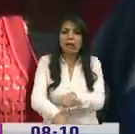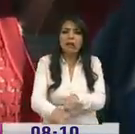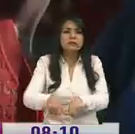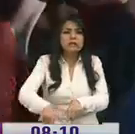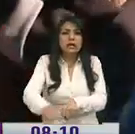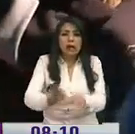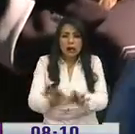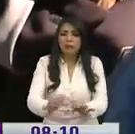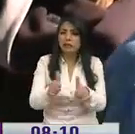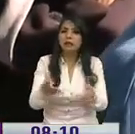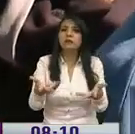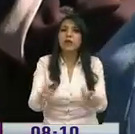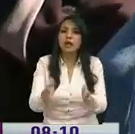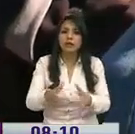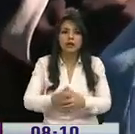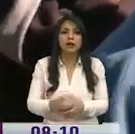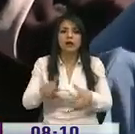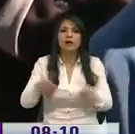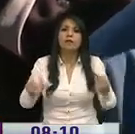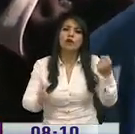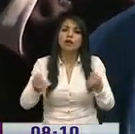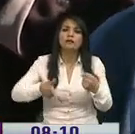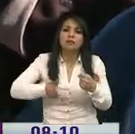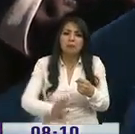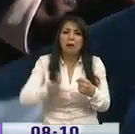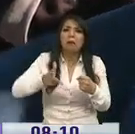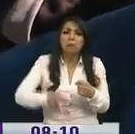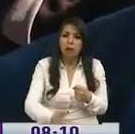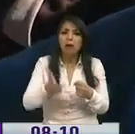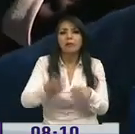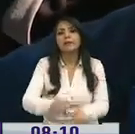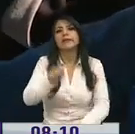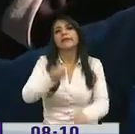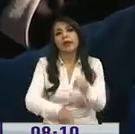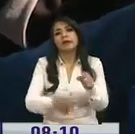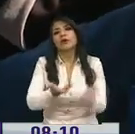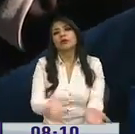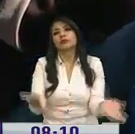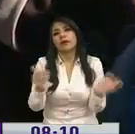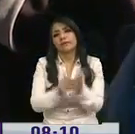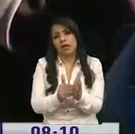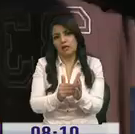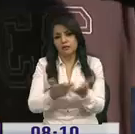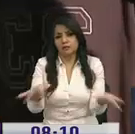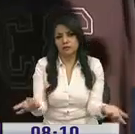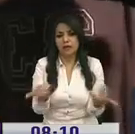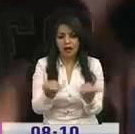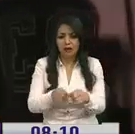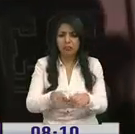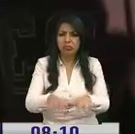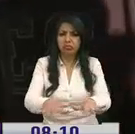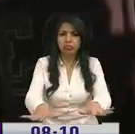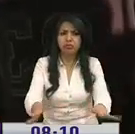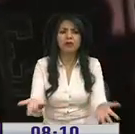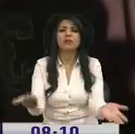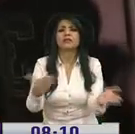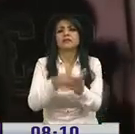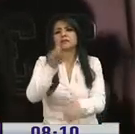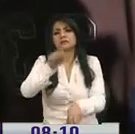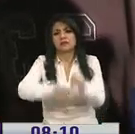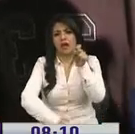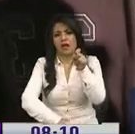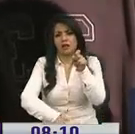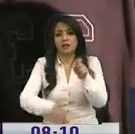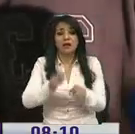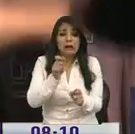hicieron bien. Vieron unas volquetas, estaban trabajando ahí y fueron dañando más, estaba poquito. Enseguida se daña.